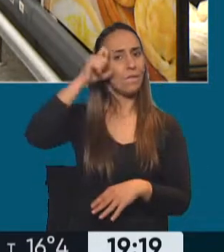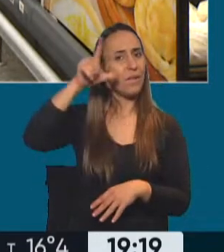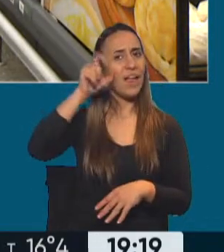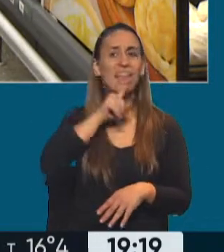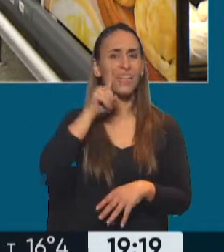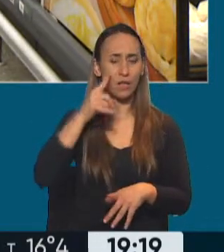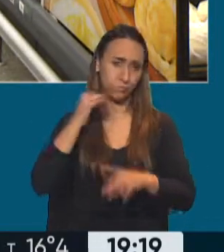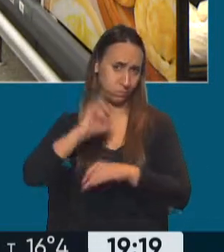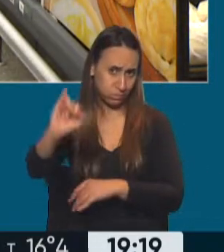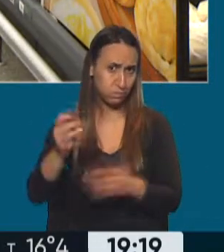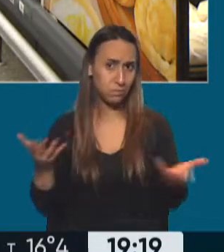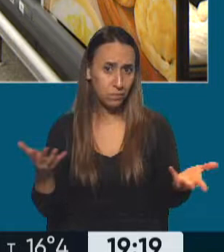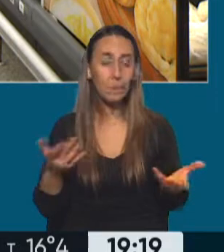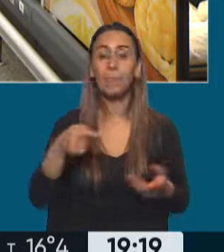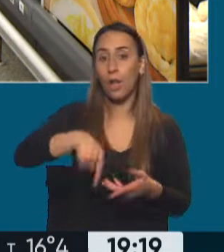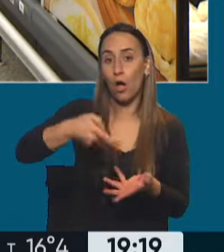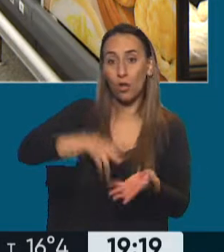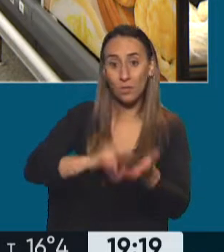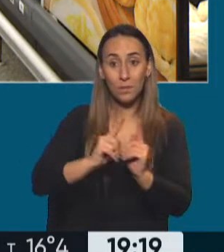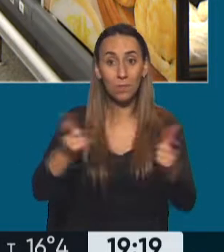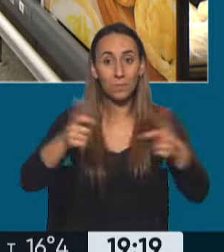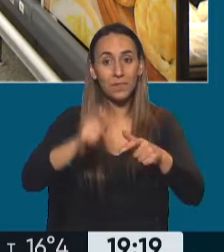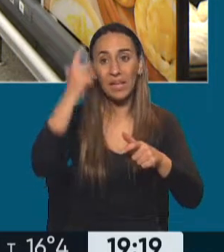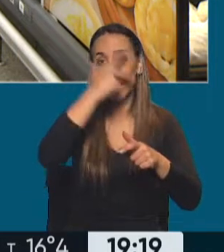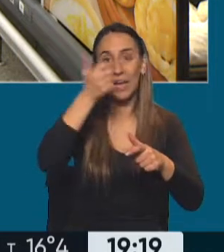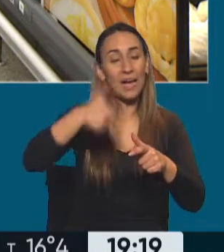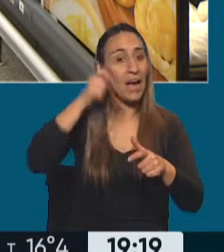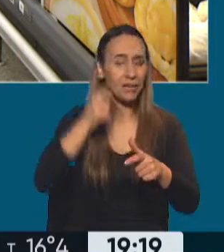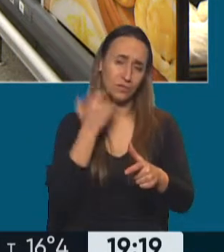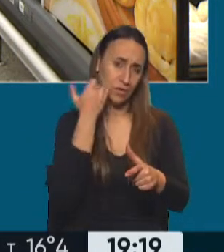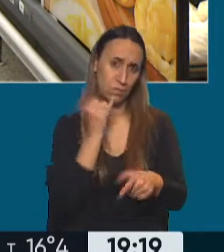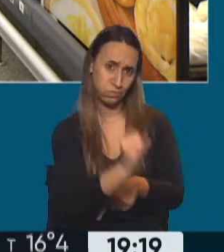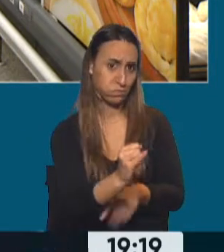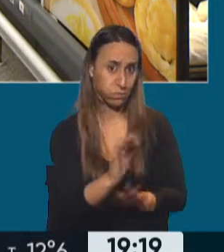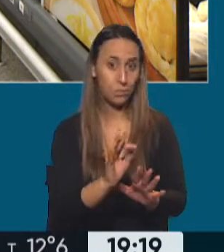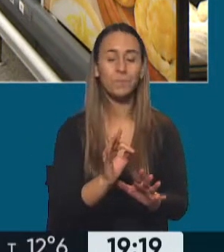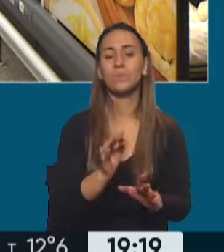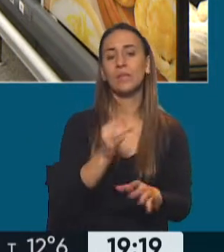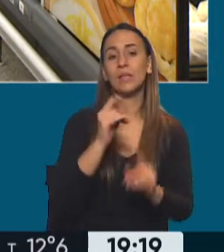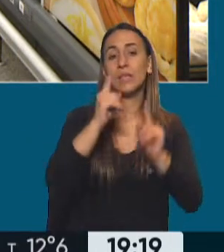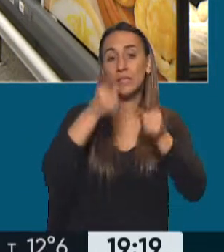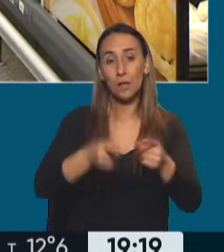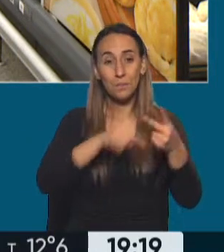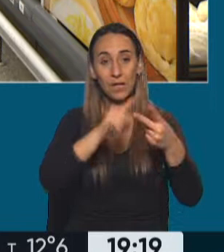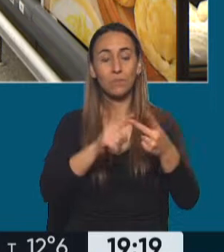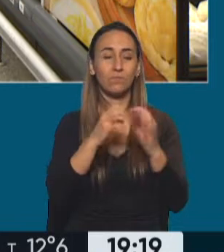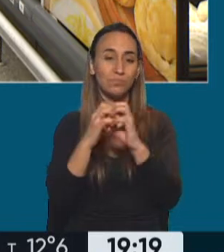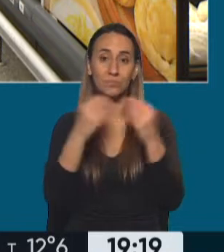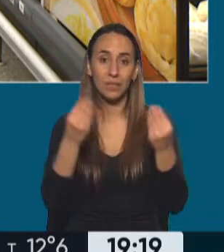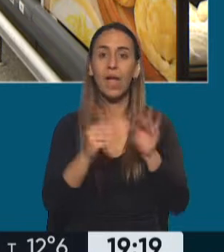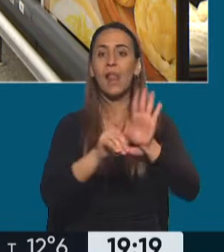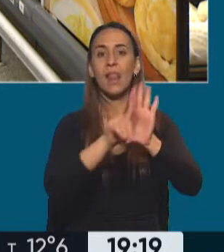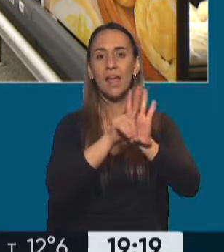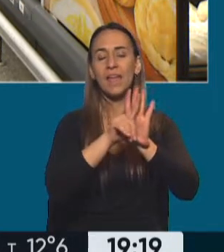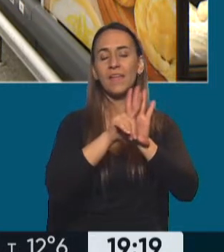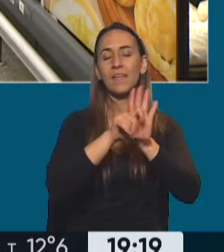a plantear Hang en estas reuniones y otro de los temas también tratados tienen que ver con finalmente la implementación de la famosa ley de góndolas y